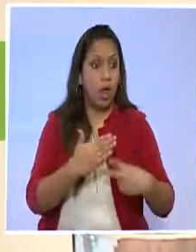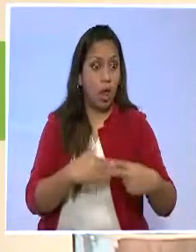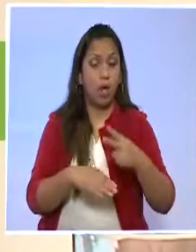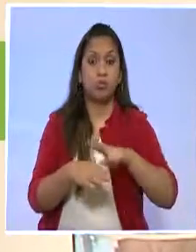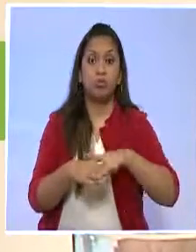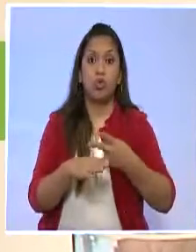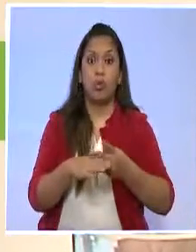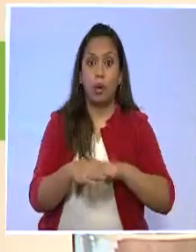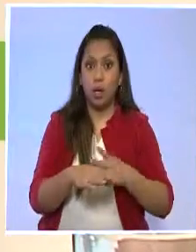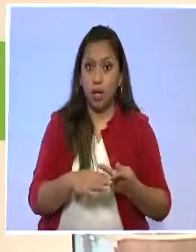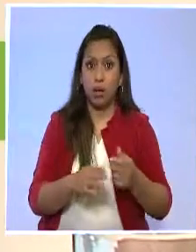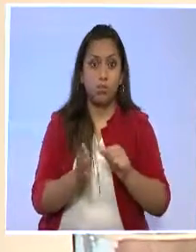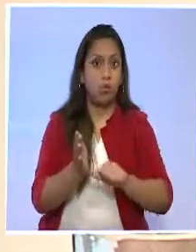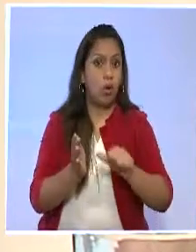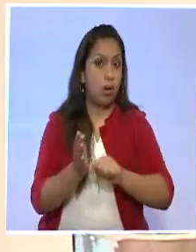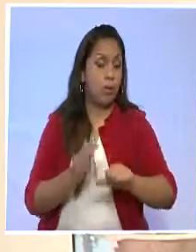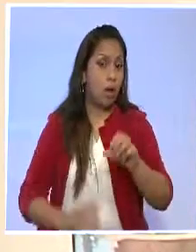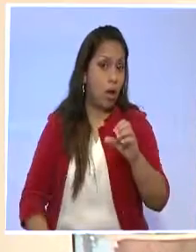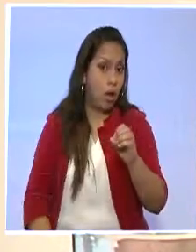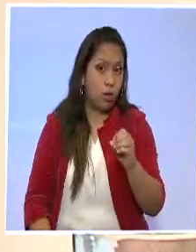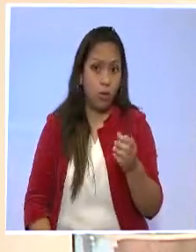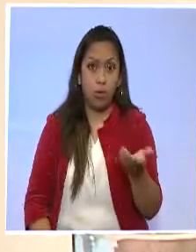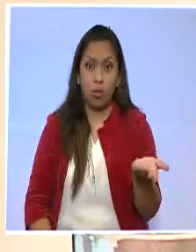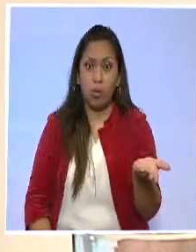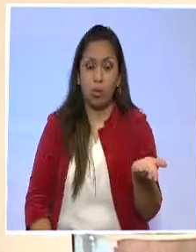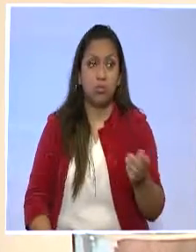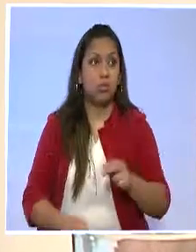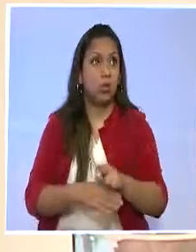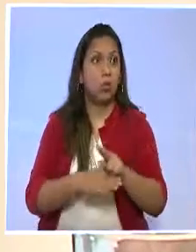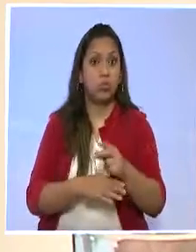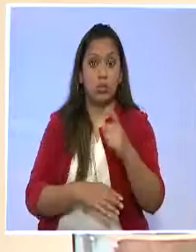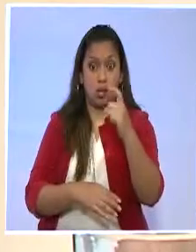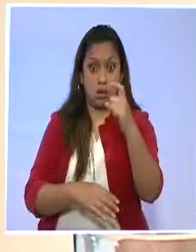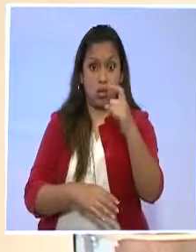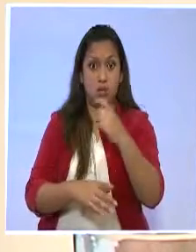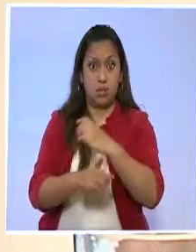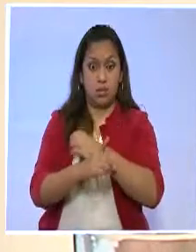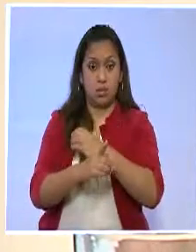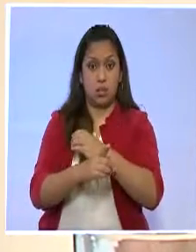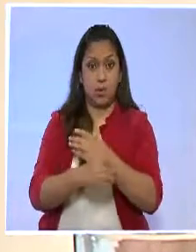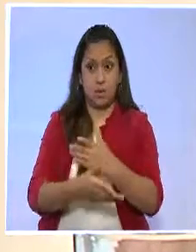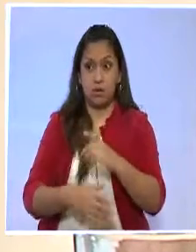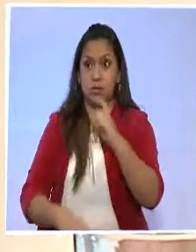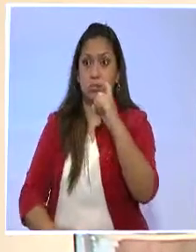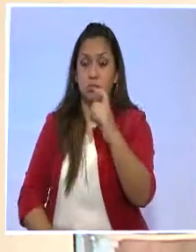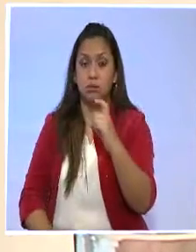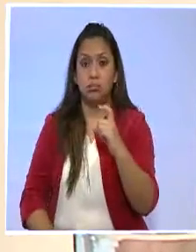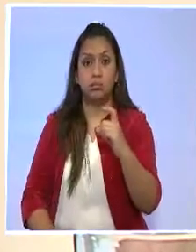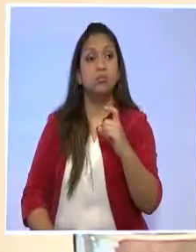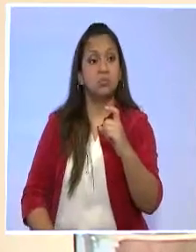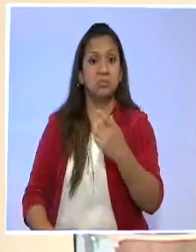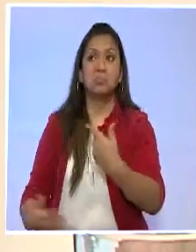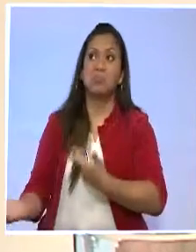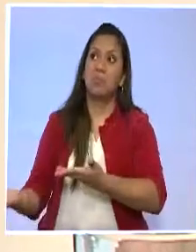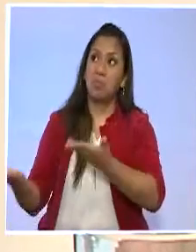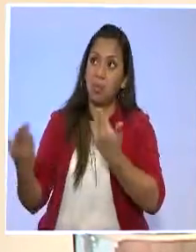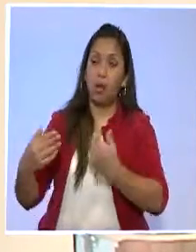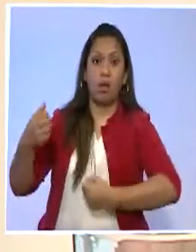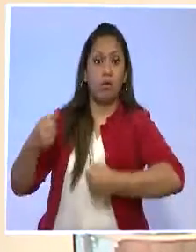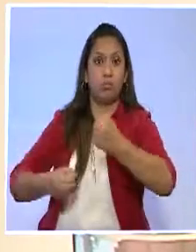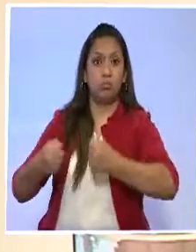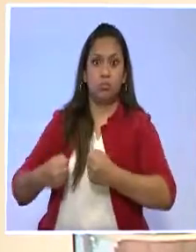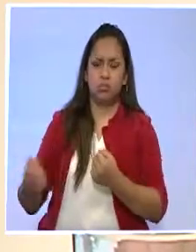sobrinos el hermano utiliza el carnet de discapacidades y trae el vehículo importado y están trayendo